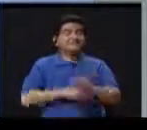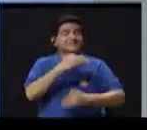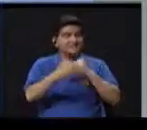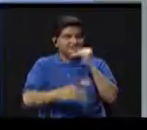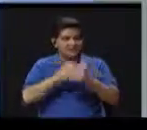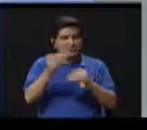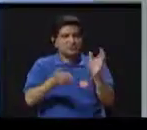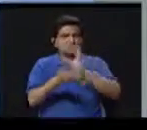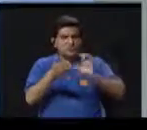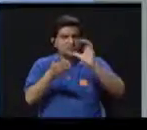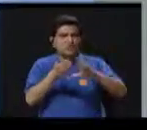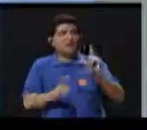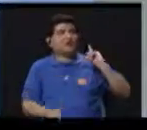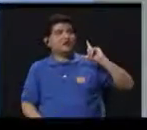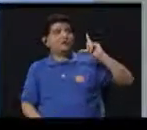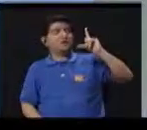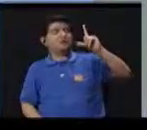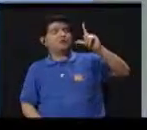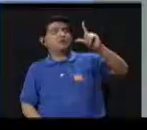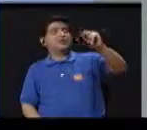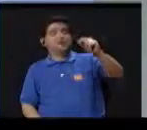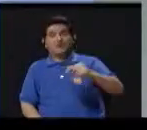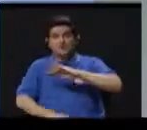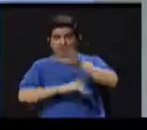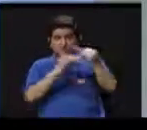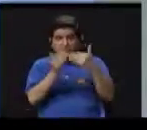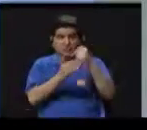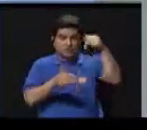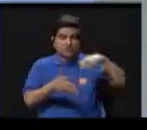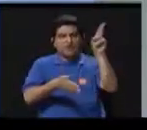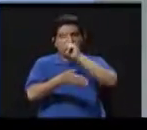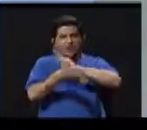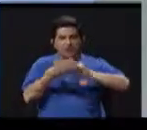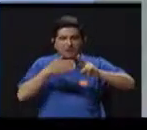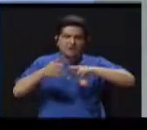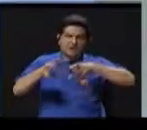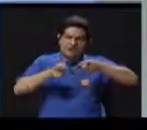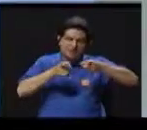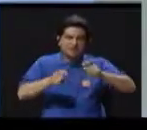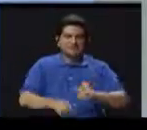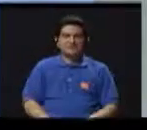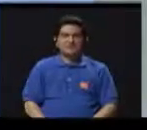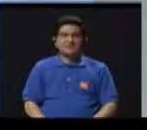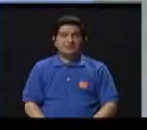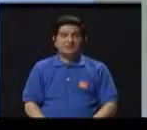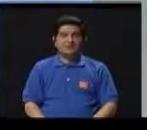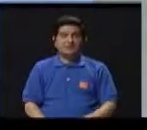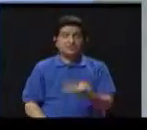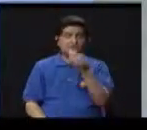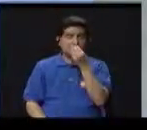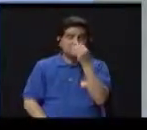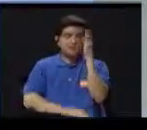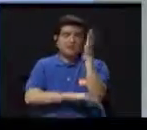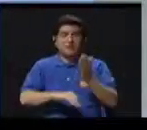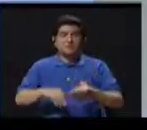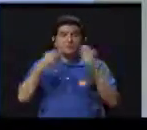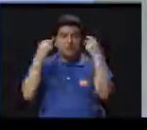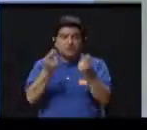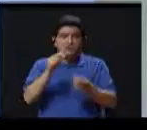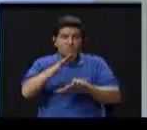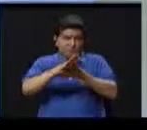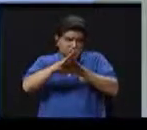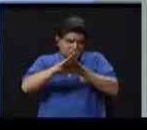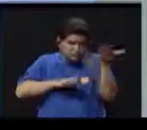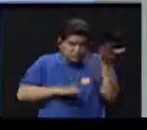del proceso es que el colegio queda un poco largo, casi que todos nos manejábamos acá dentro de la U, entonces nos tocaba almorzar rapidísimo, irnos hasta